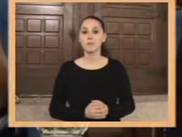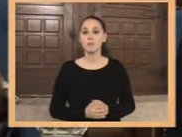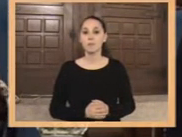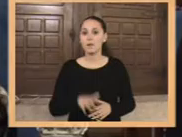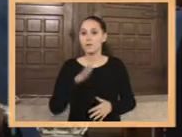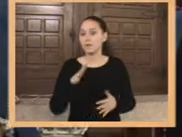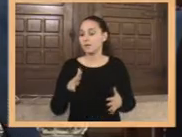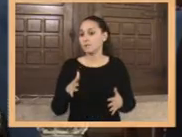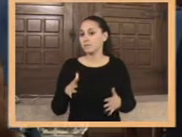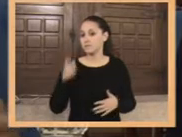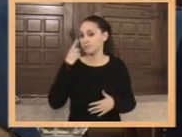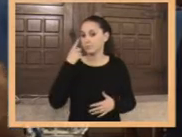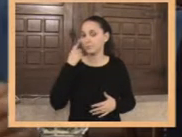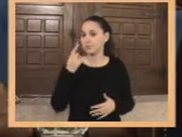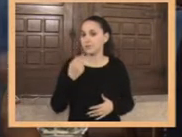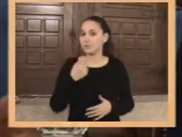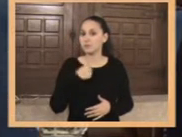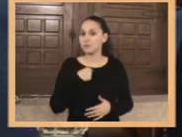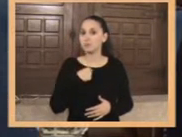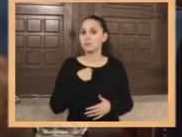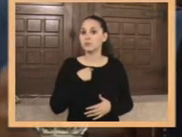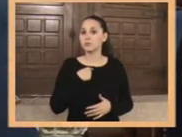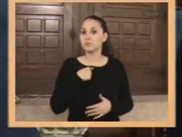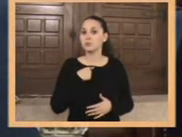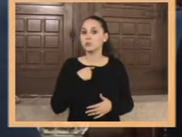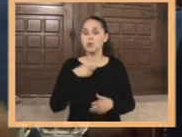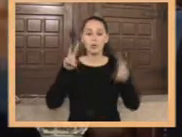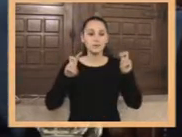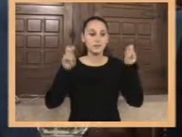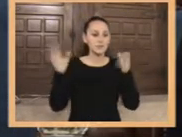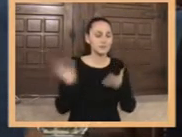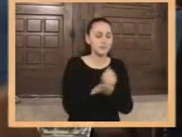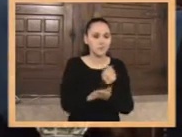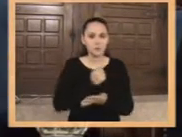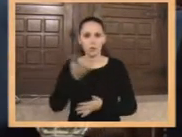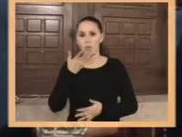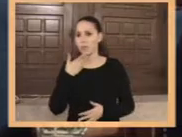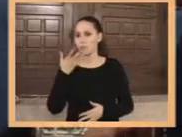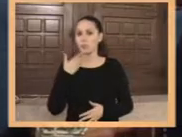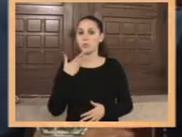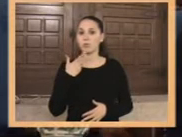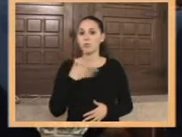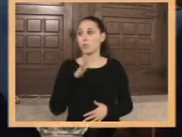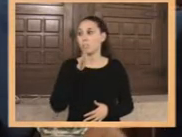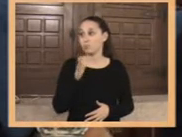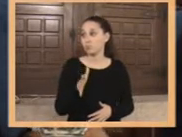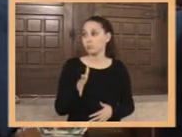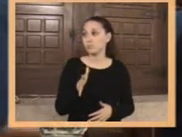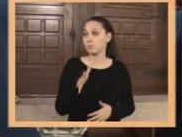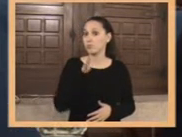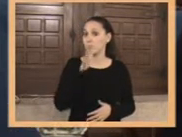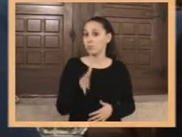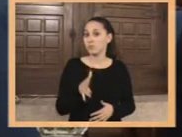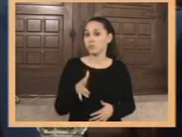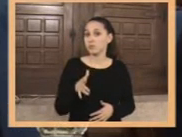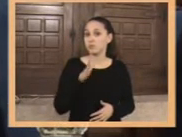yo ya digo que estoy al tanto de todo. Y esta misma mañana se ha reunido, que por eso usted se ha enterado, precisamente, porque se ha cruzado con ellos en la